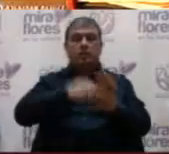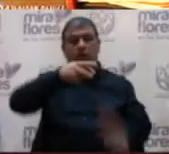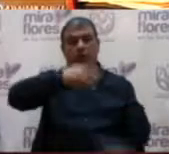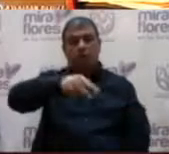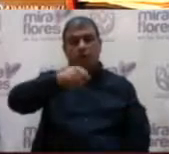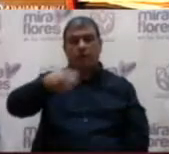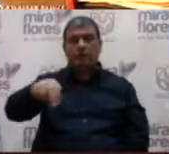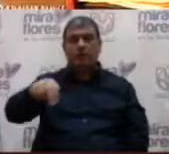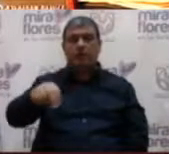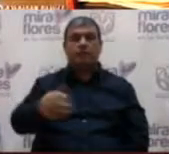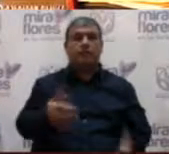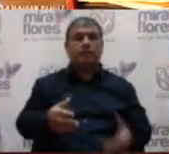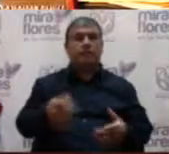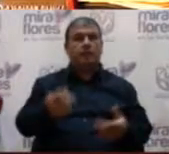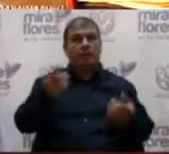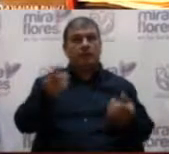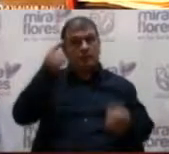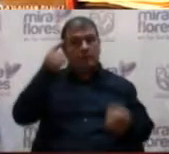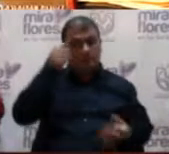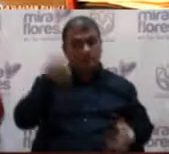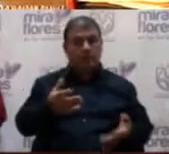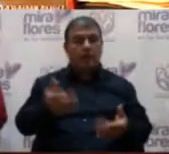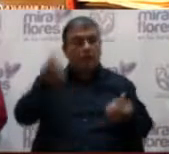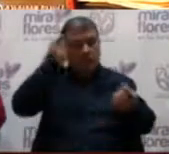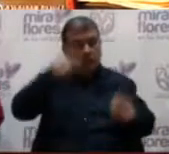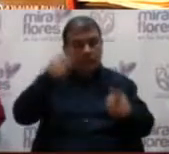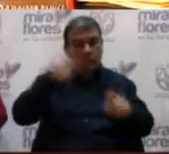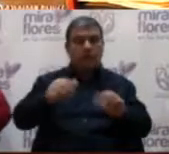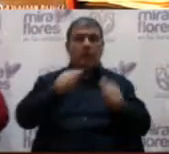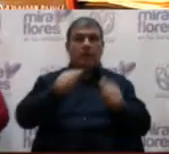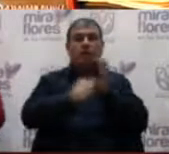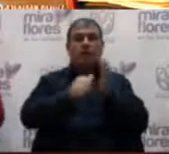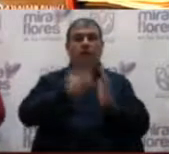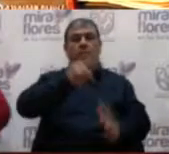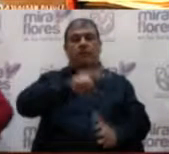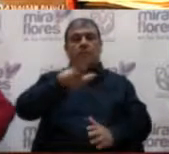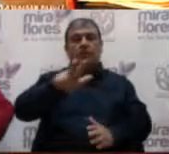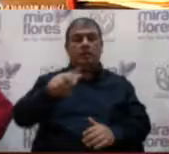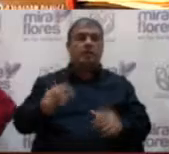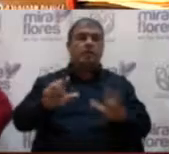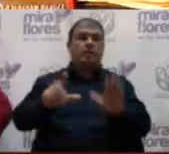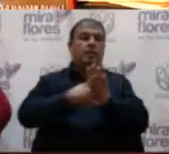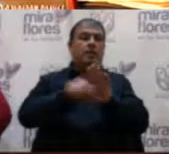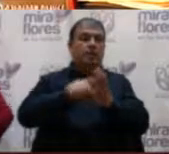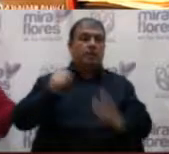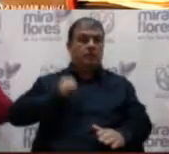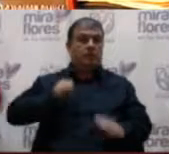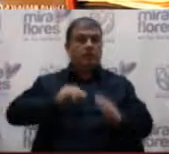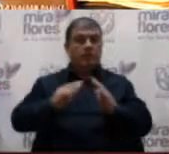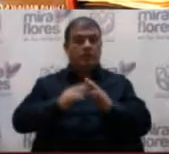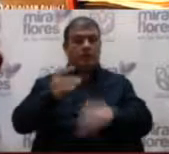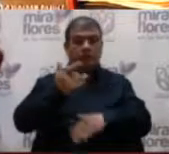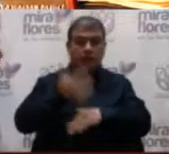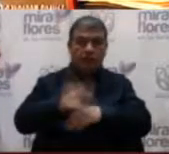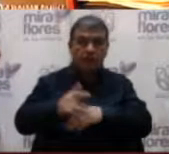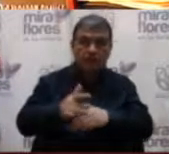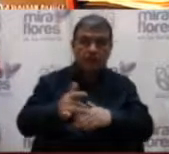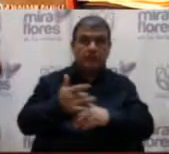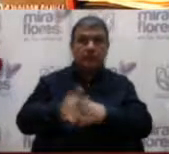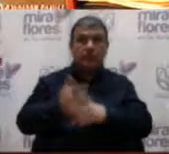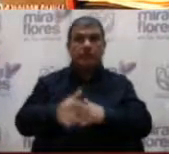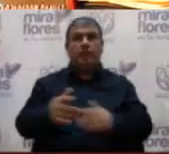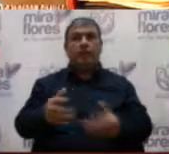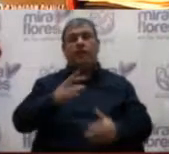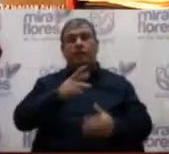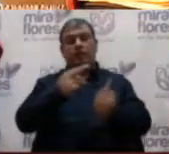047-2016-MM. Considerandos, conforme al artículo 23 de la Ley Orgánica de Municipalidades, la vacancia de cargo del alcalde